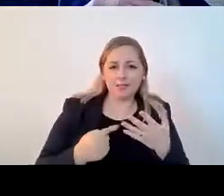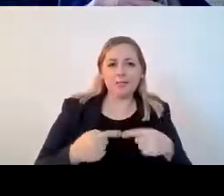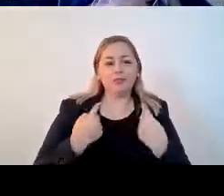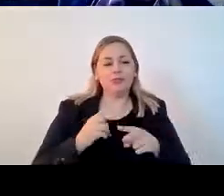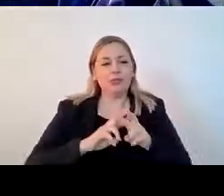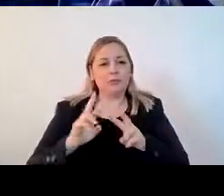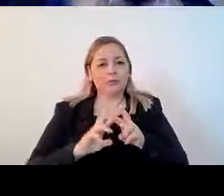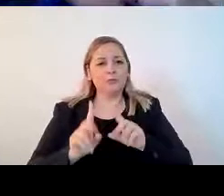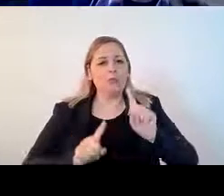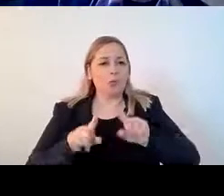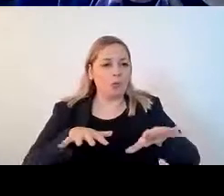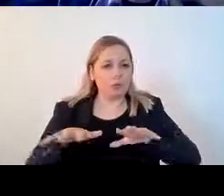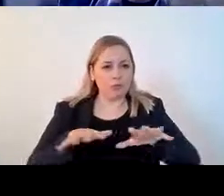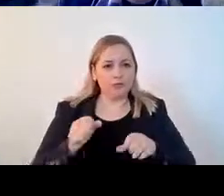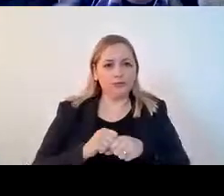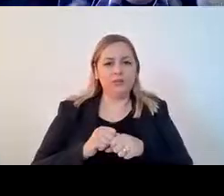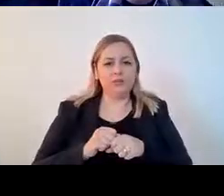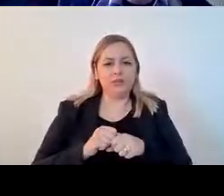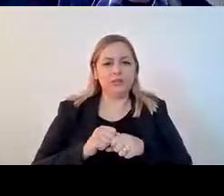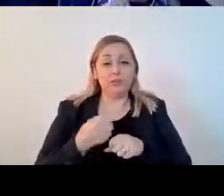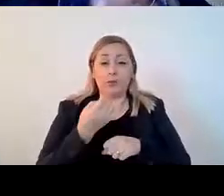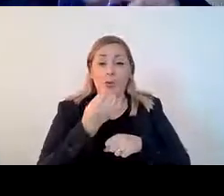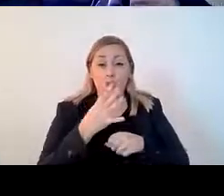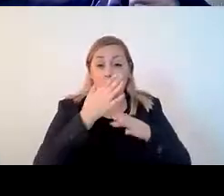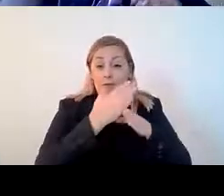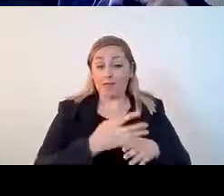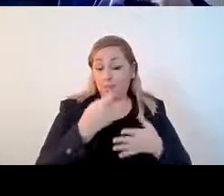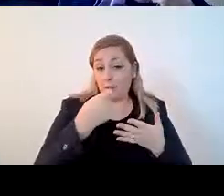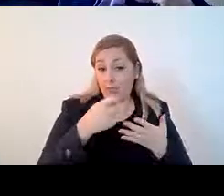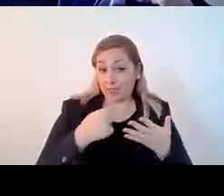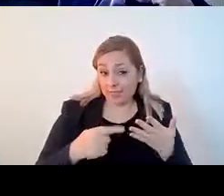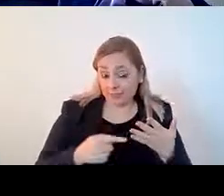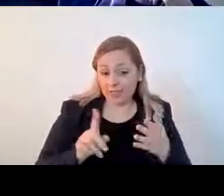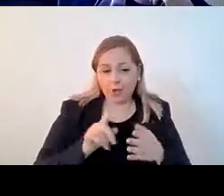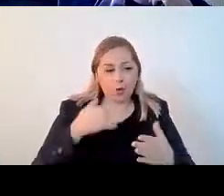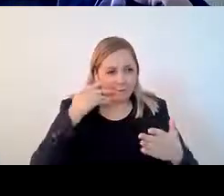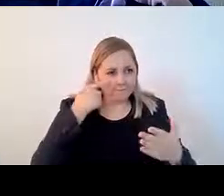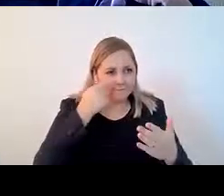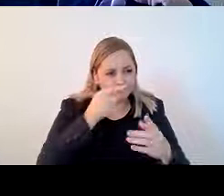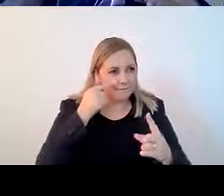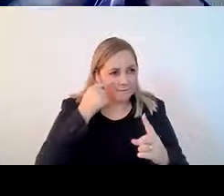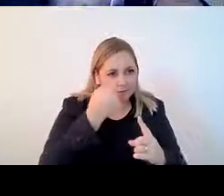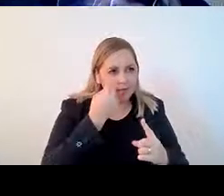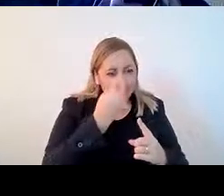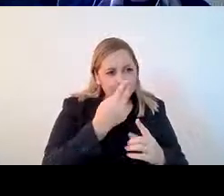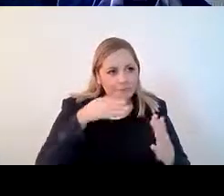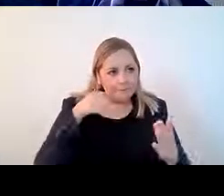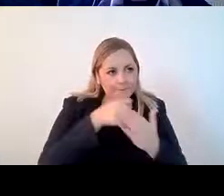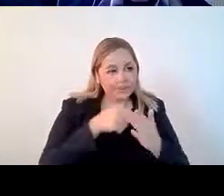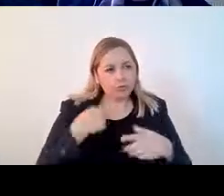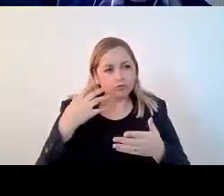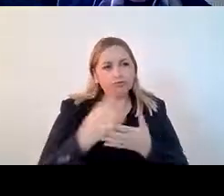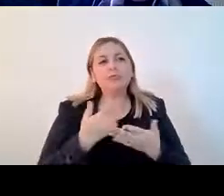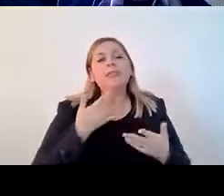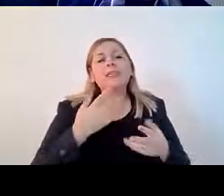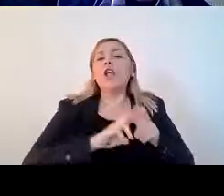algo. No solo mantenemos los detalles, sino estamos mirando la meta donde queremos ir. Así como qué cosa voy a